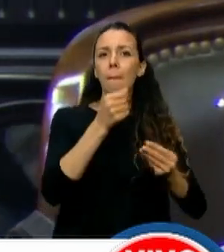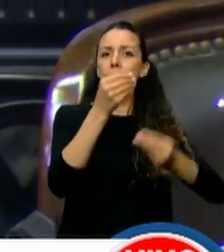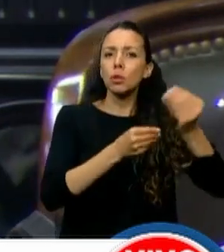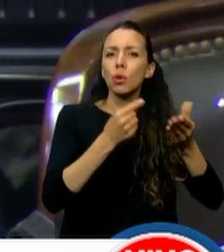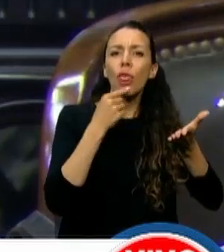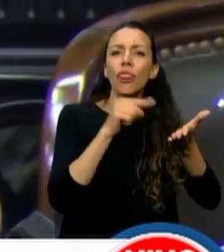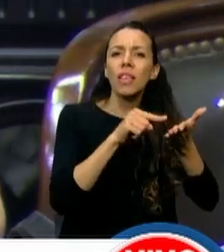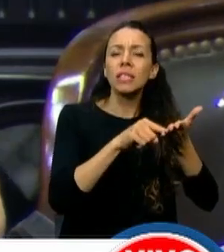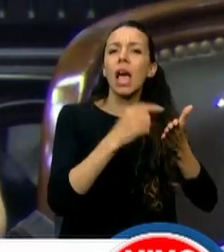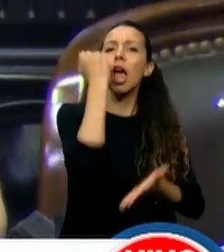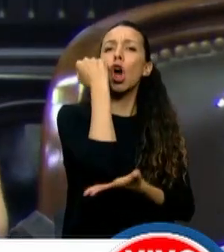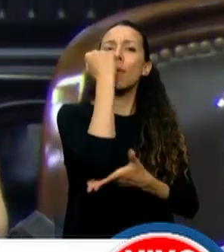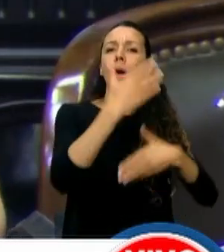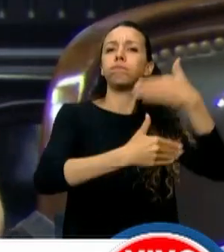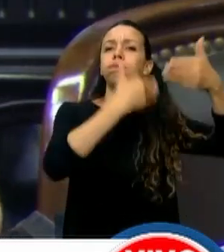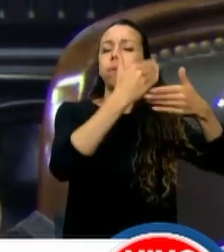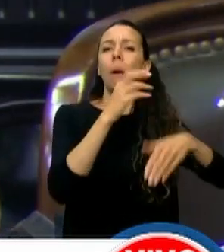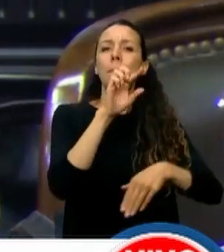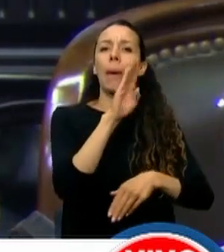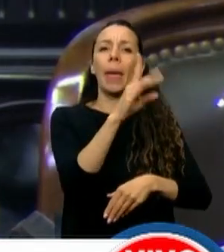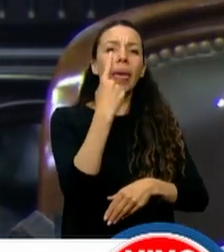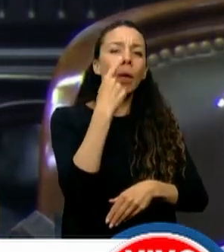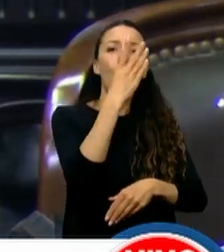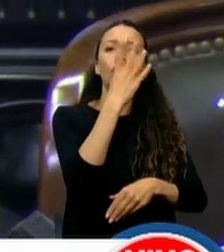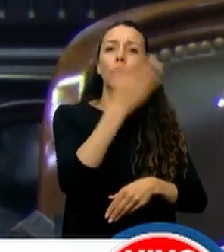crecimiento económico del 4% del PBI,